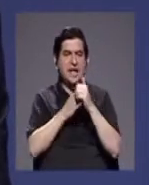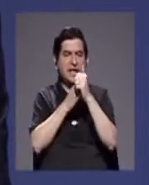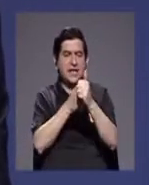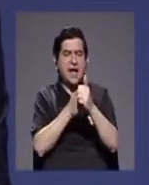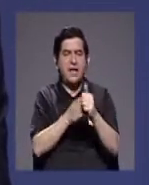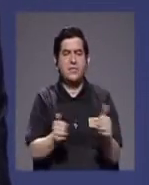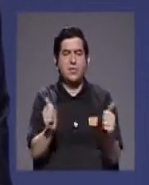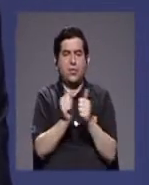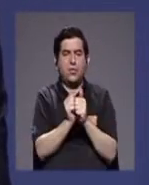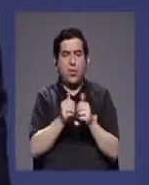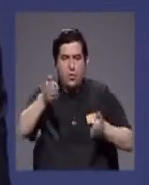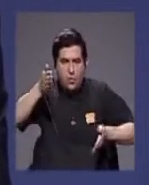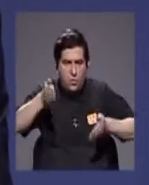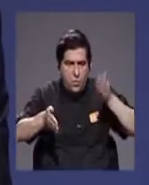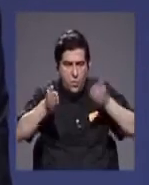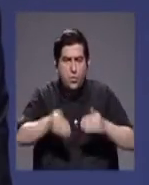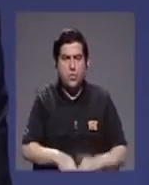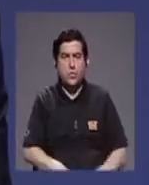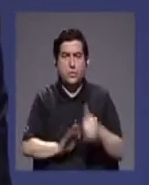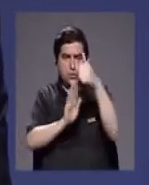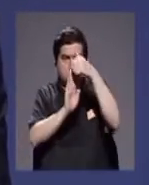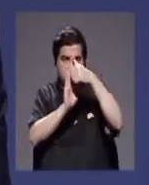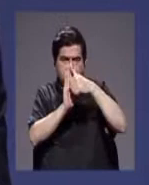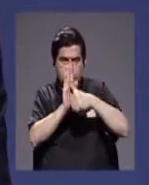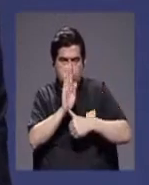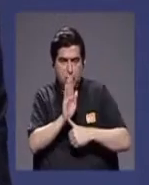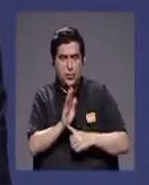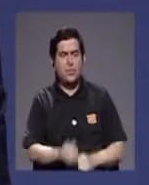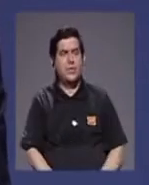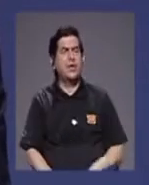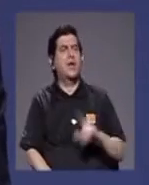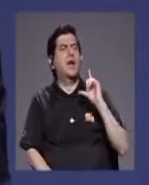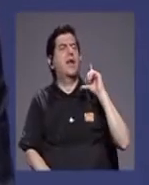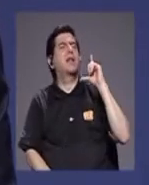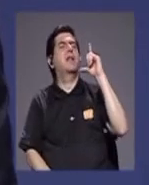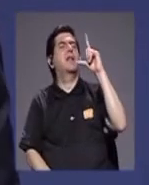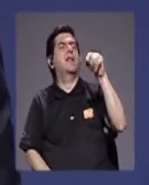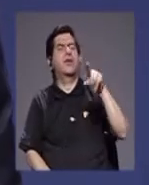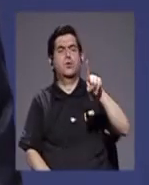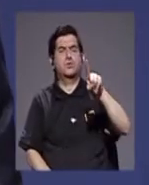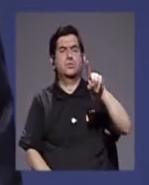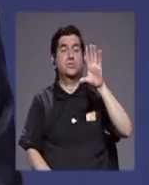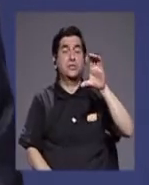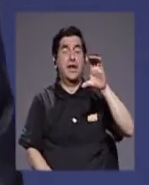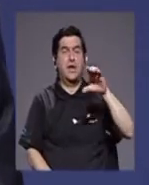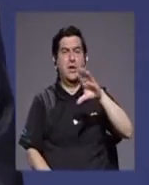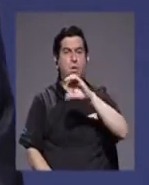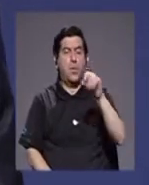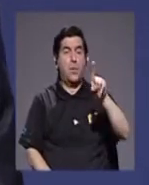de robots una cirugía que está ocurriendo a cientos o miles de kilómetros de distancia.